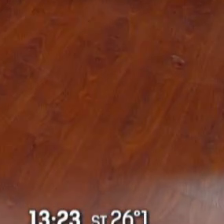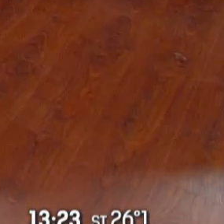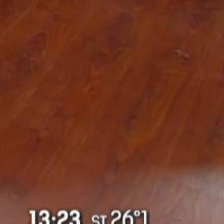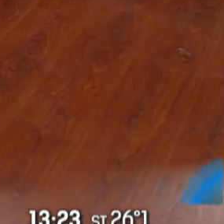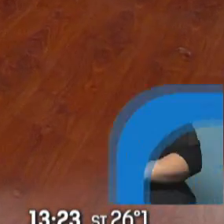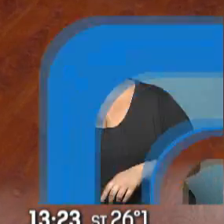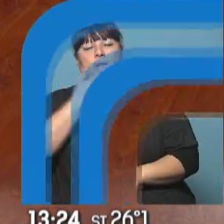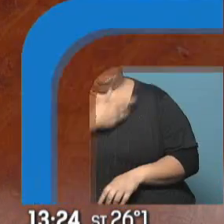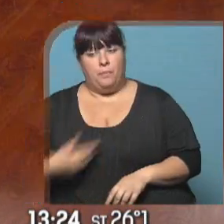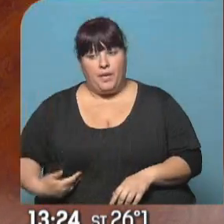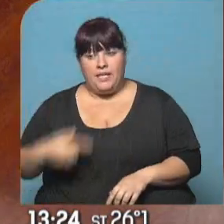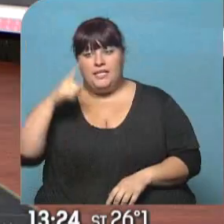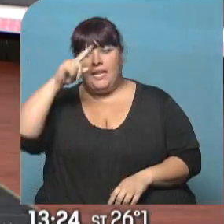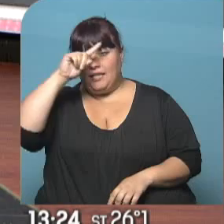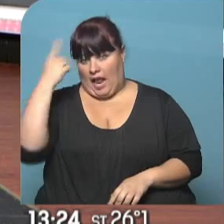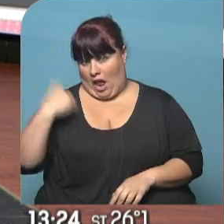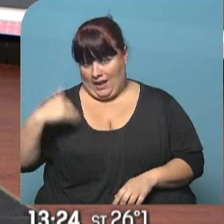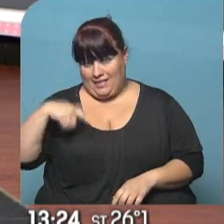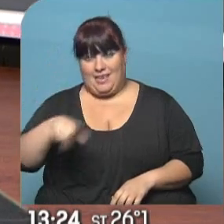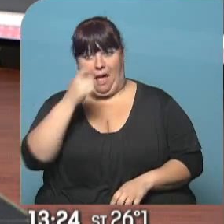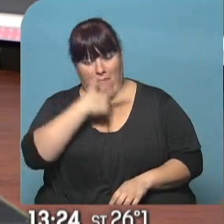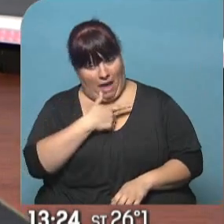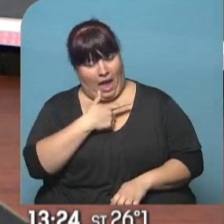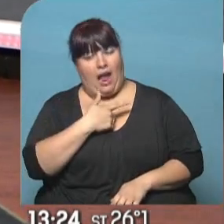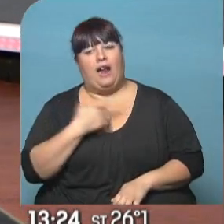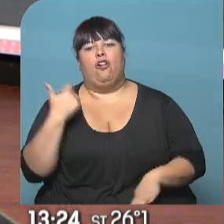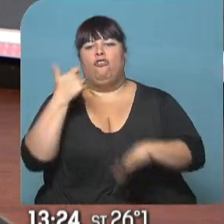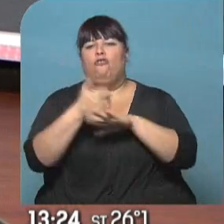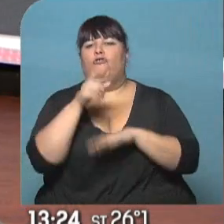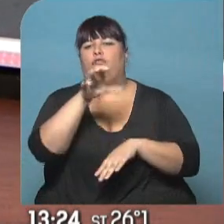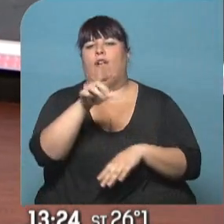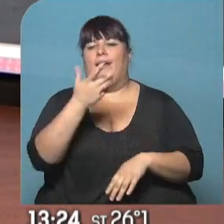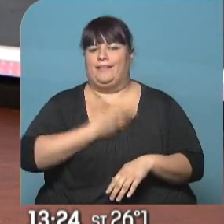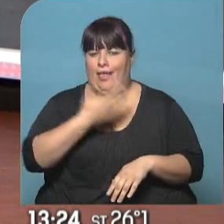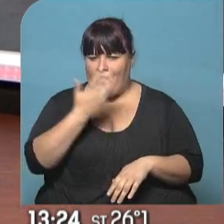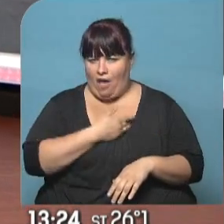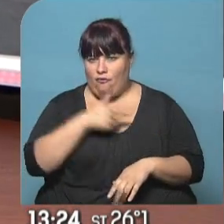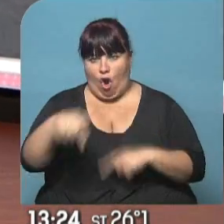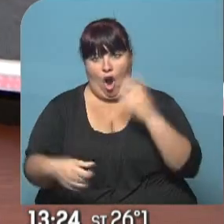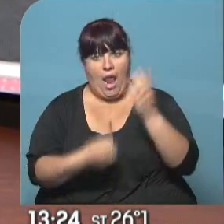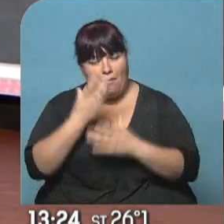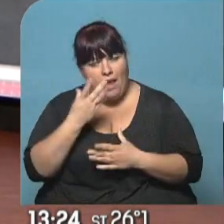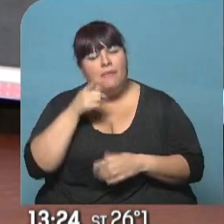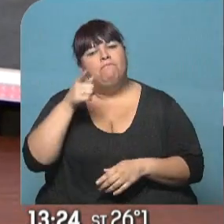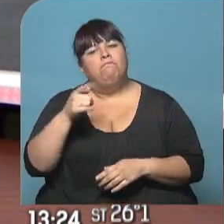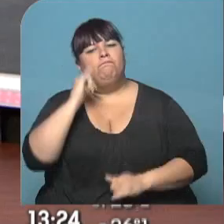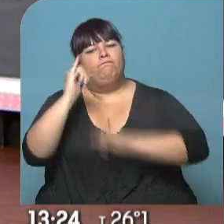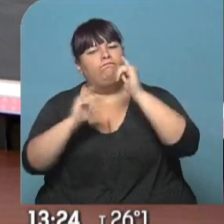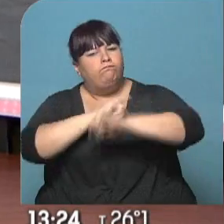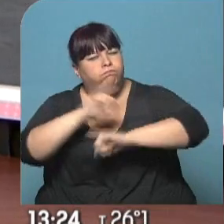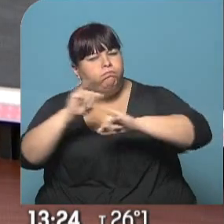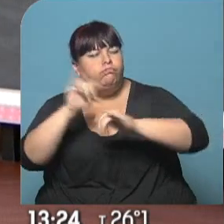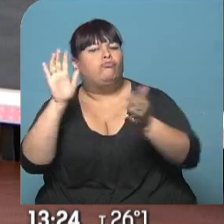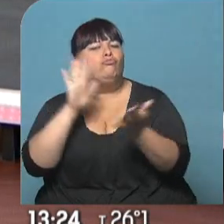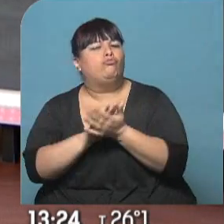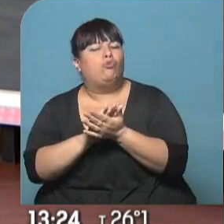el presidente de la nación mauricio macri estuvo en la provincia de santa fe esta mañana allí hizo algunos anuncios que están